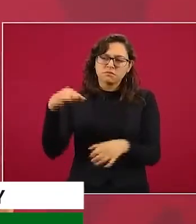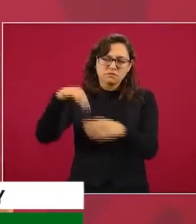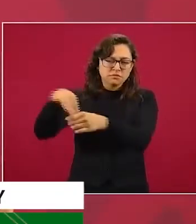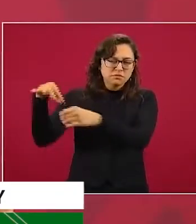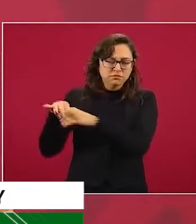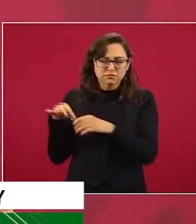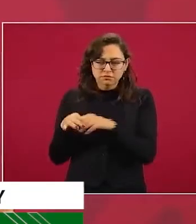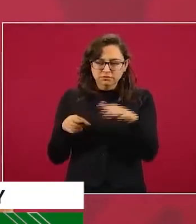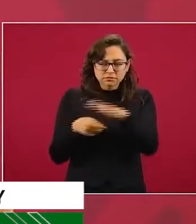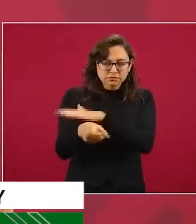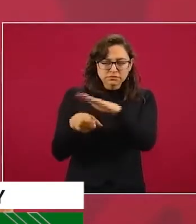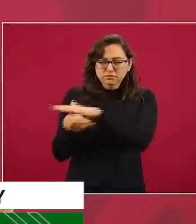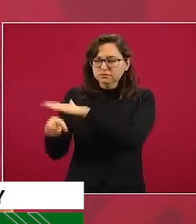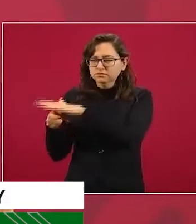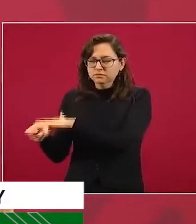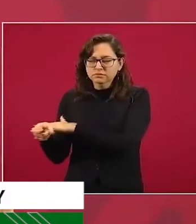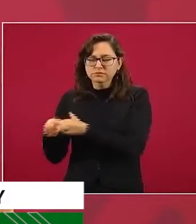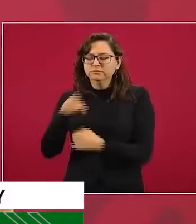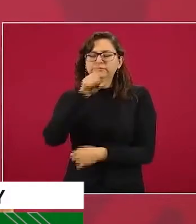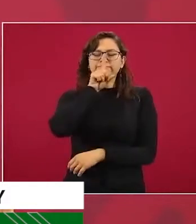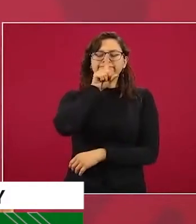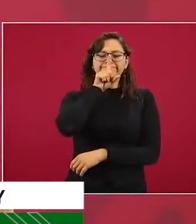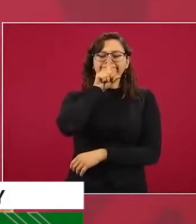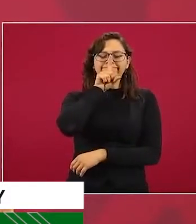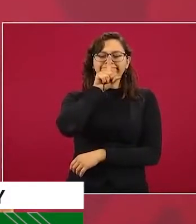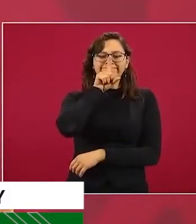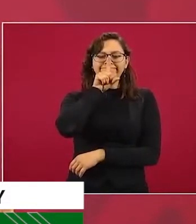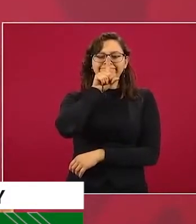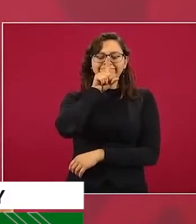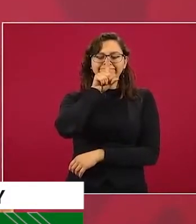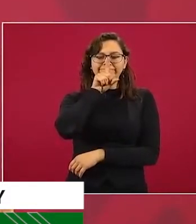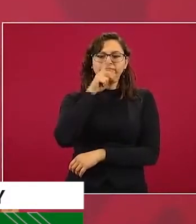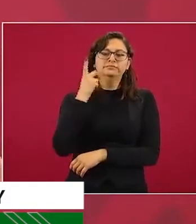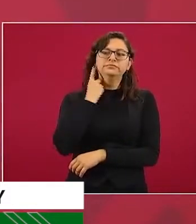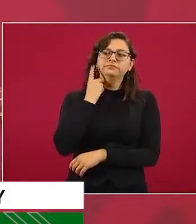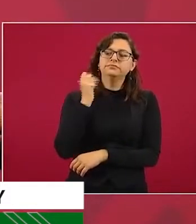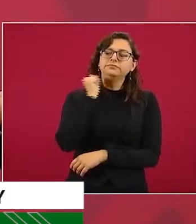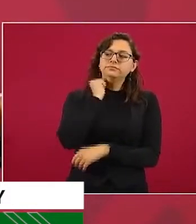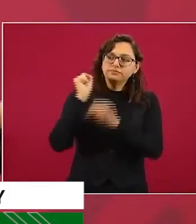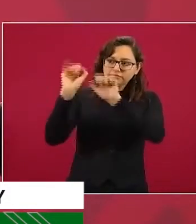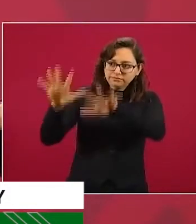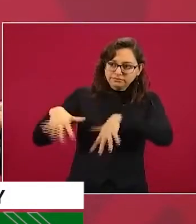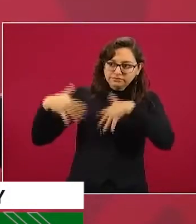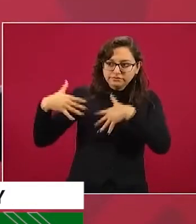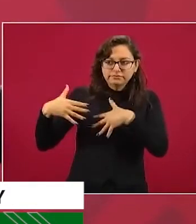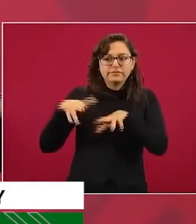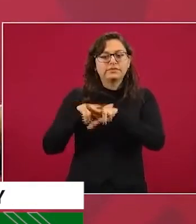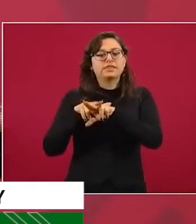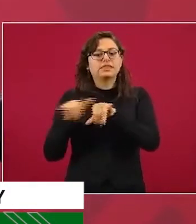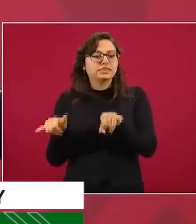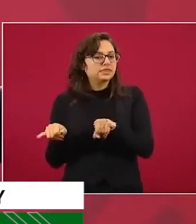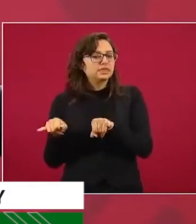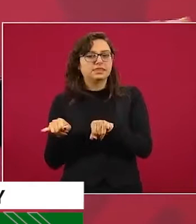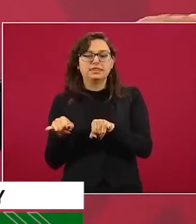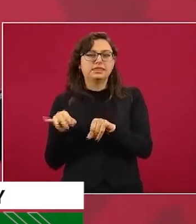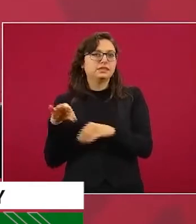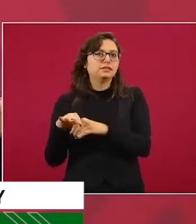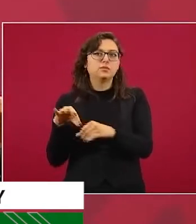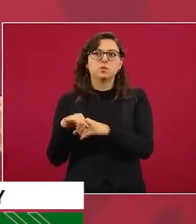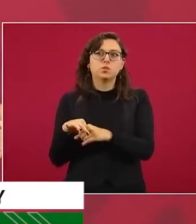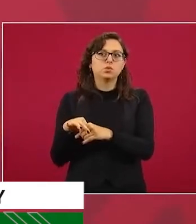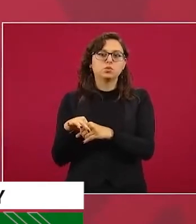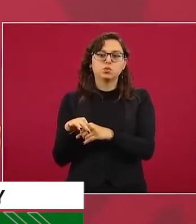Andrés Manuel López Obrador señaló que son hechos nuevos la acusación de Emilio Lozoya sobre que Enrique Peña Nieto y Luis Videgaray utilizaron los